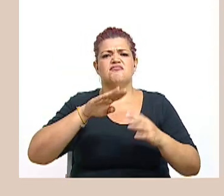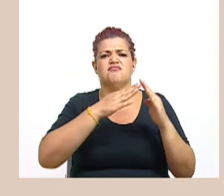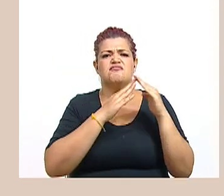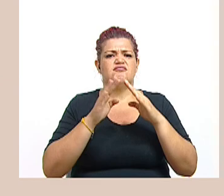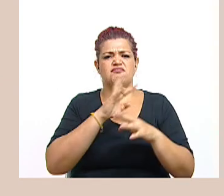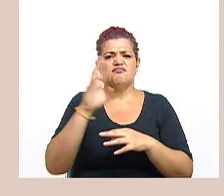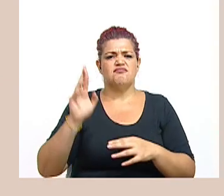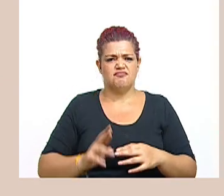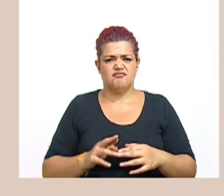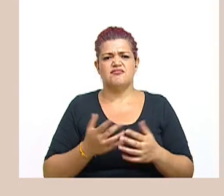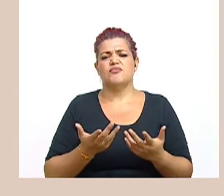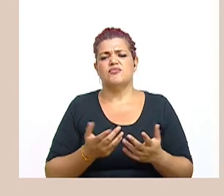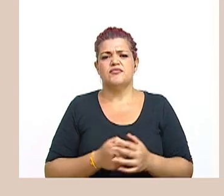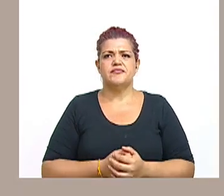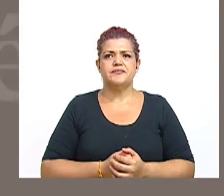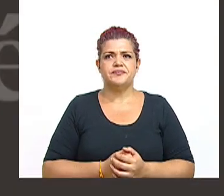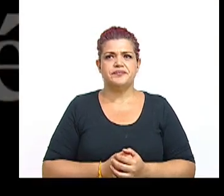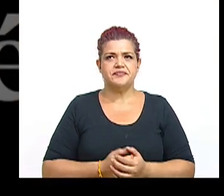José.